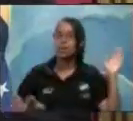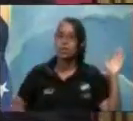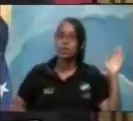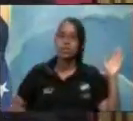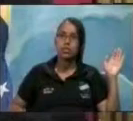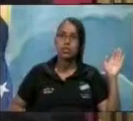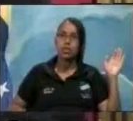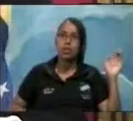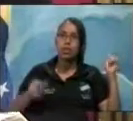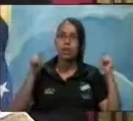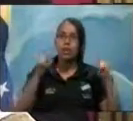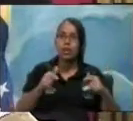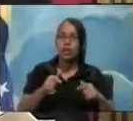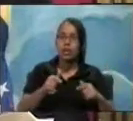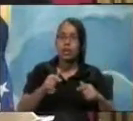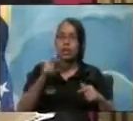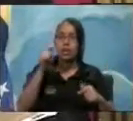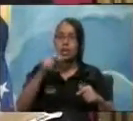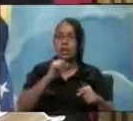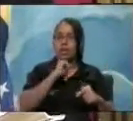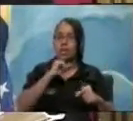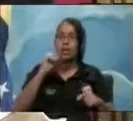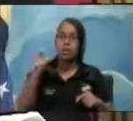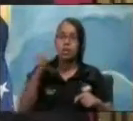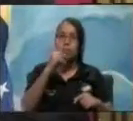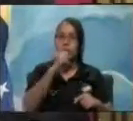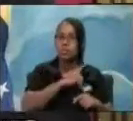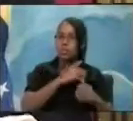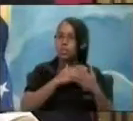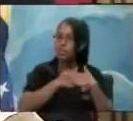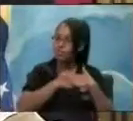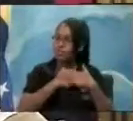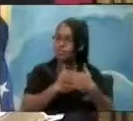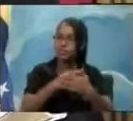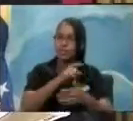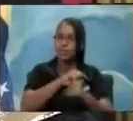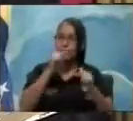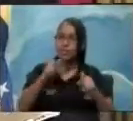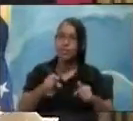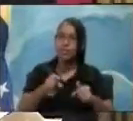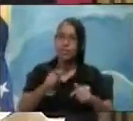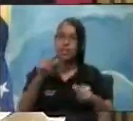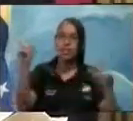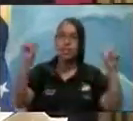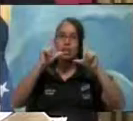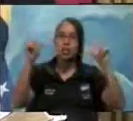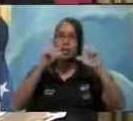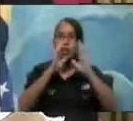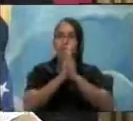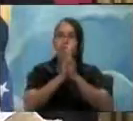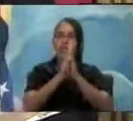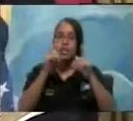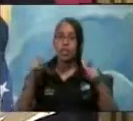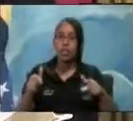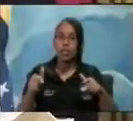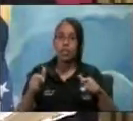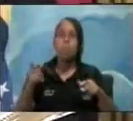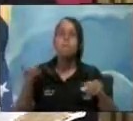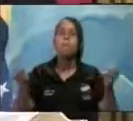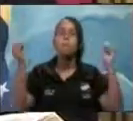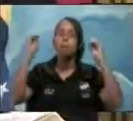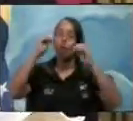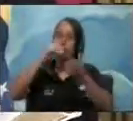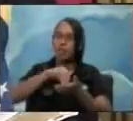alto. Este es el principal objetivo de este canal de televisión, de esto matutino. Ponemos